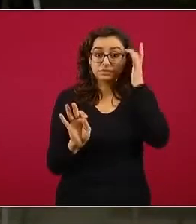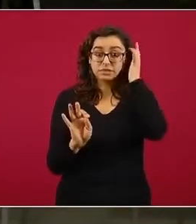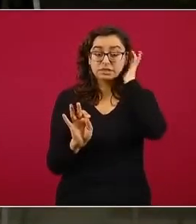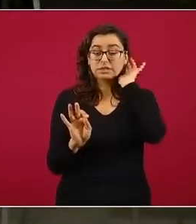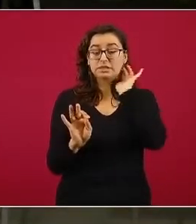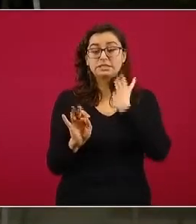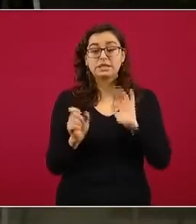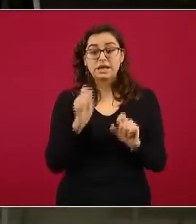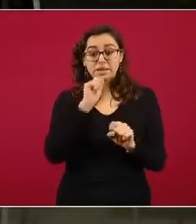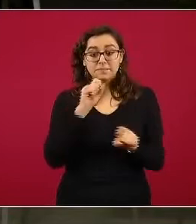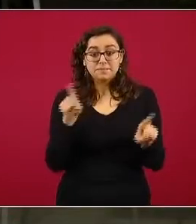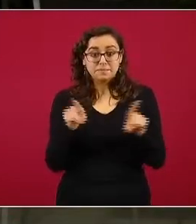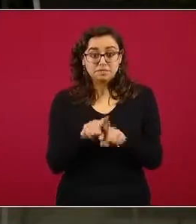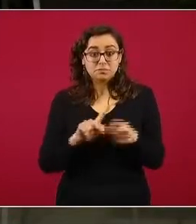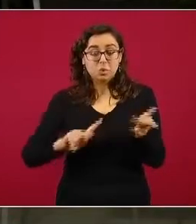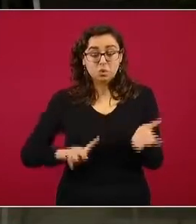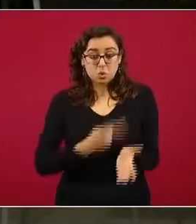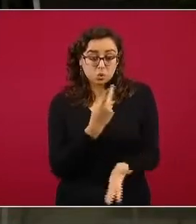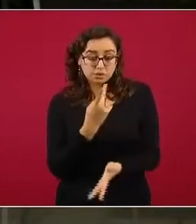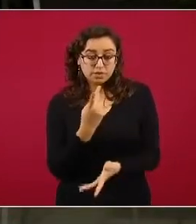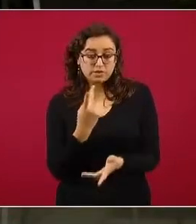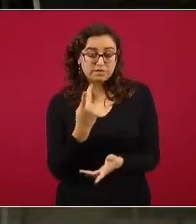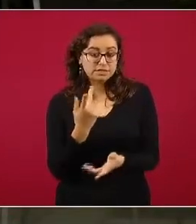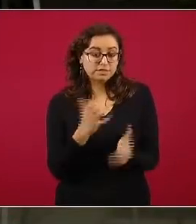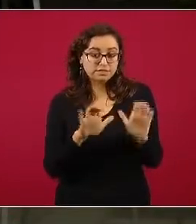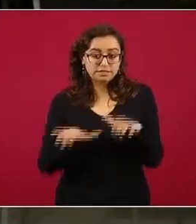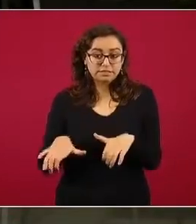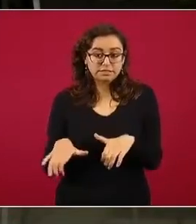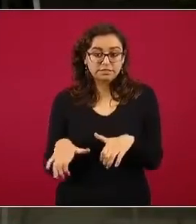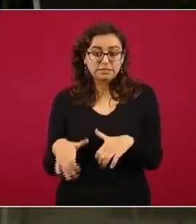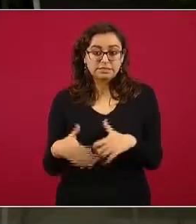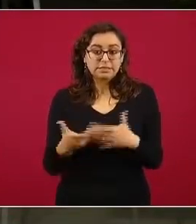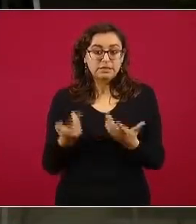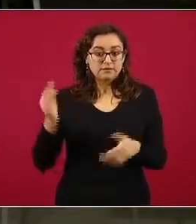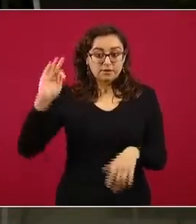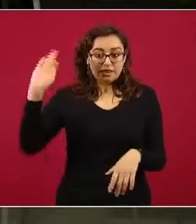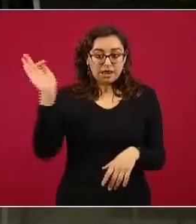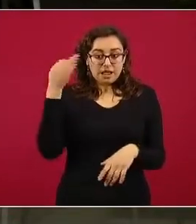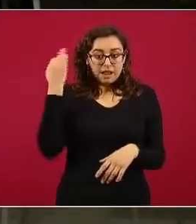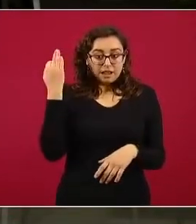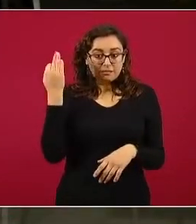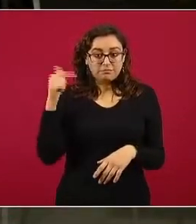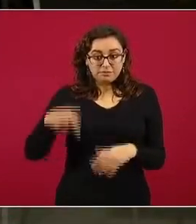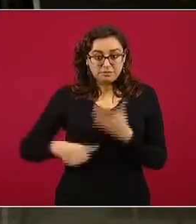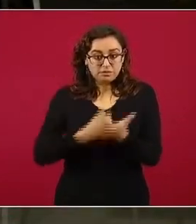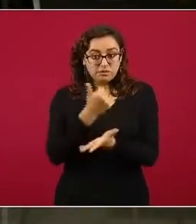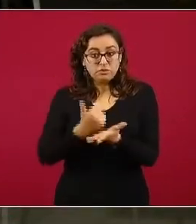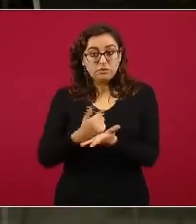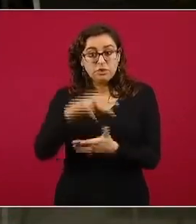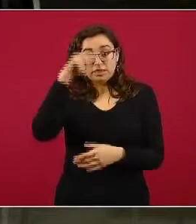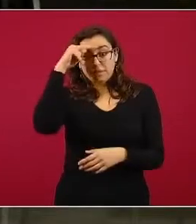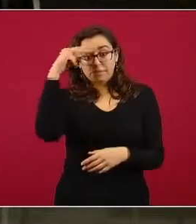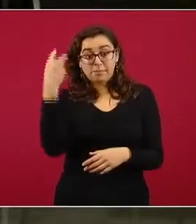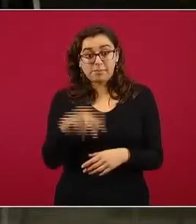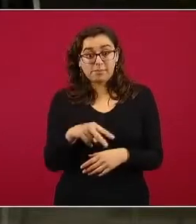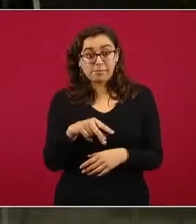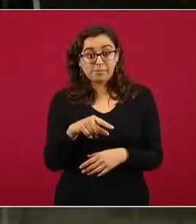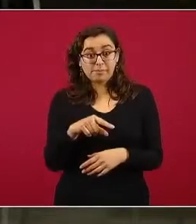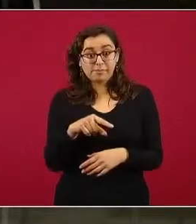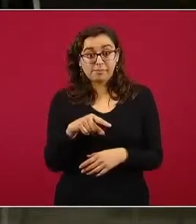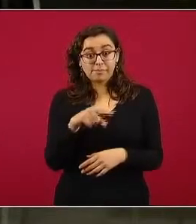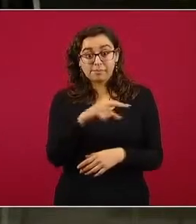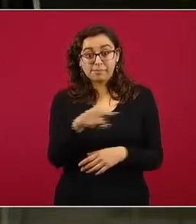también volver a contratar, no sé si a nivel federal, pero sí local, a los